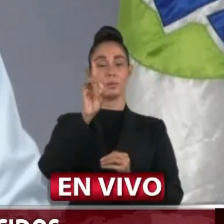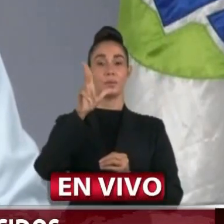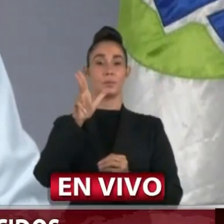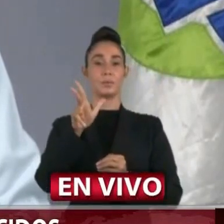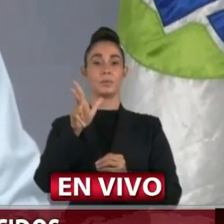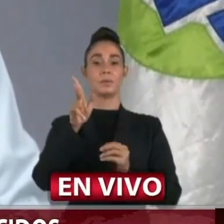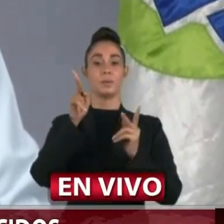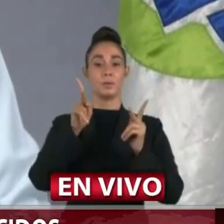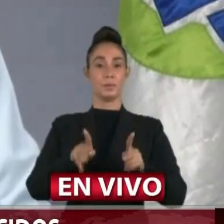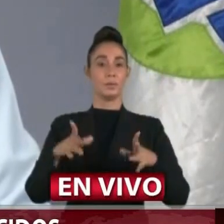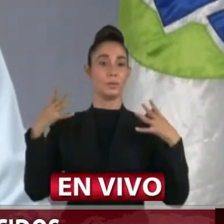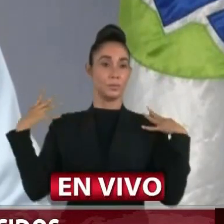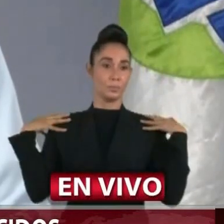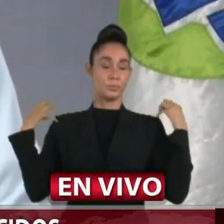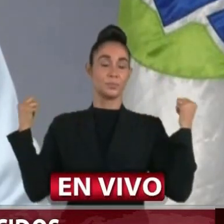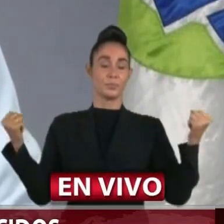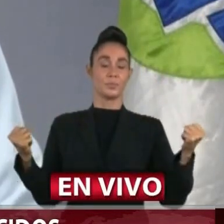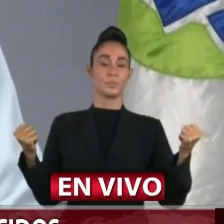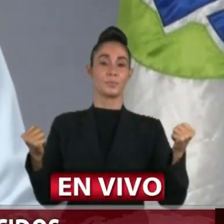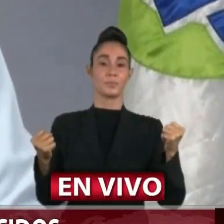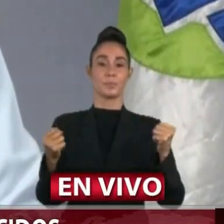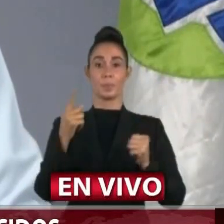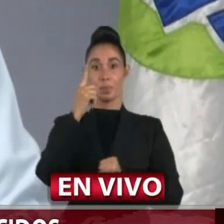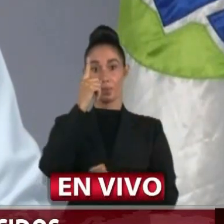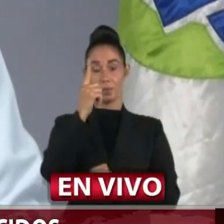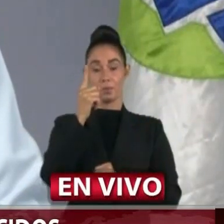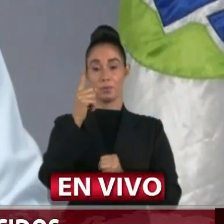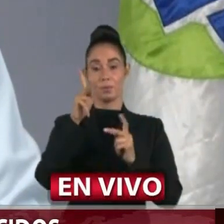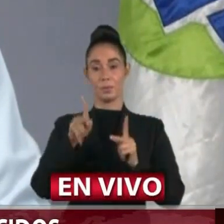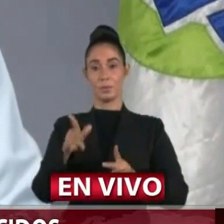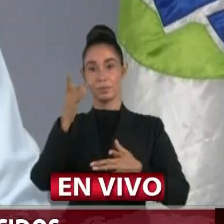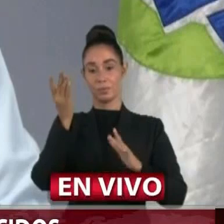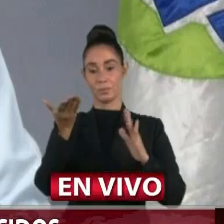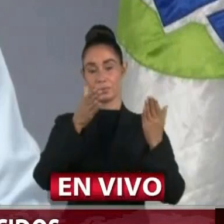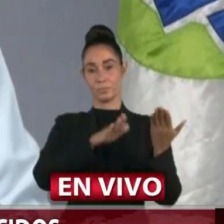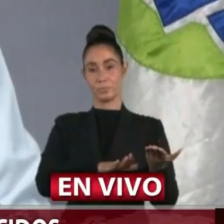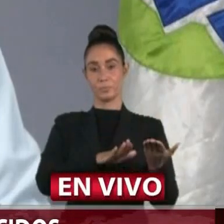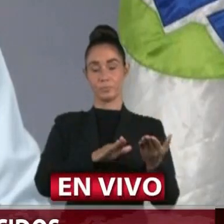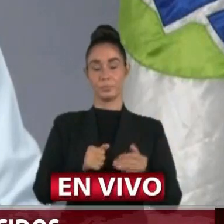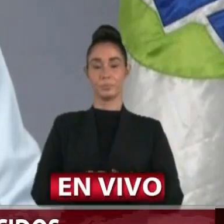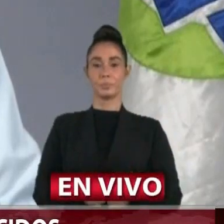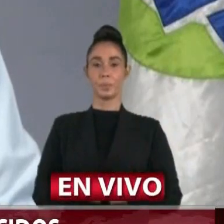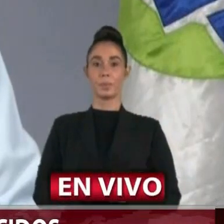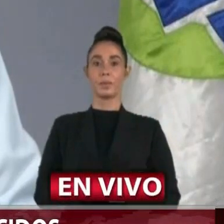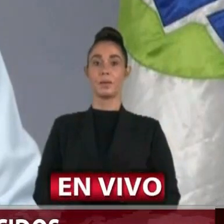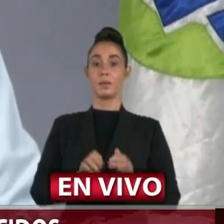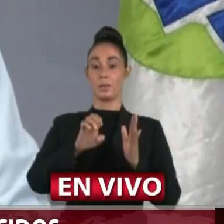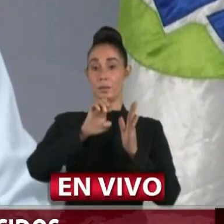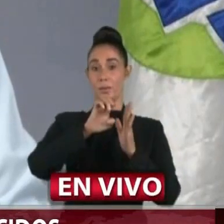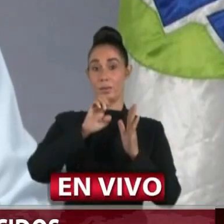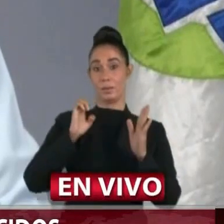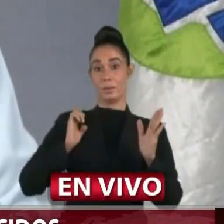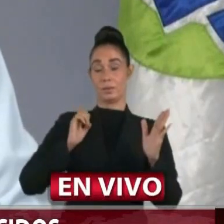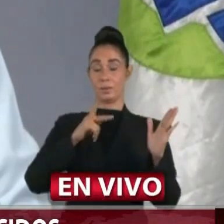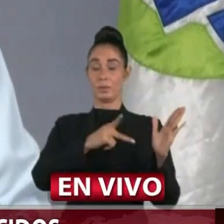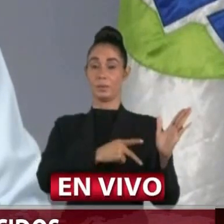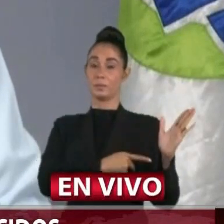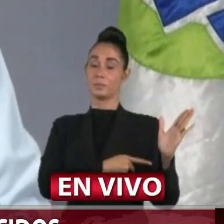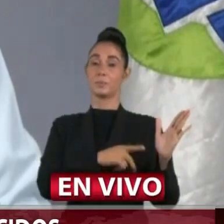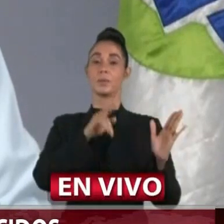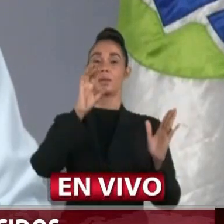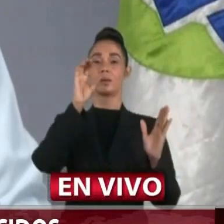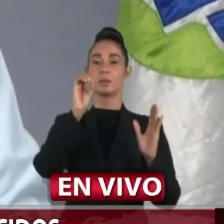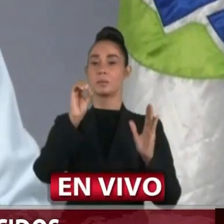83 recuperados y un fallecimiento. Elías Piña, 0